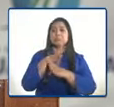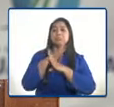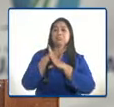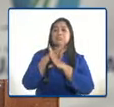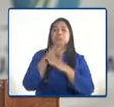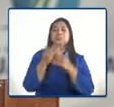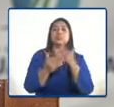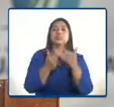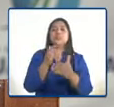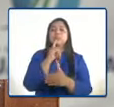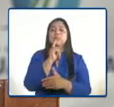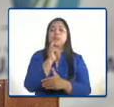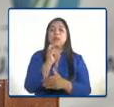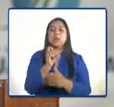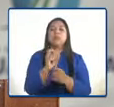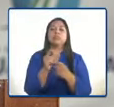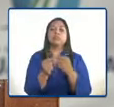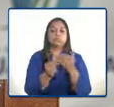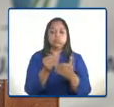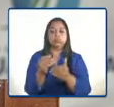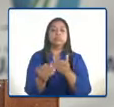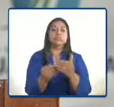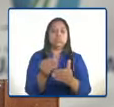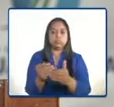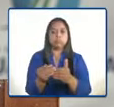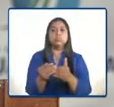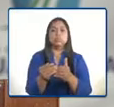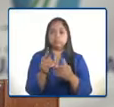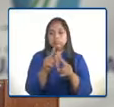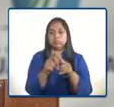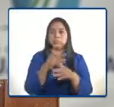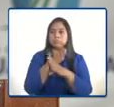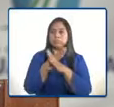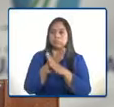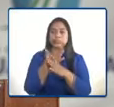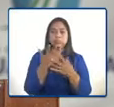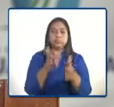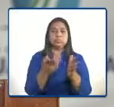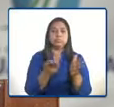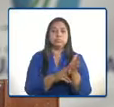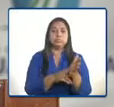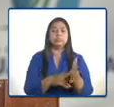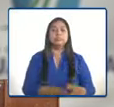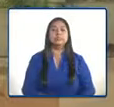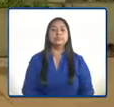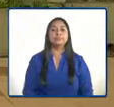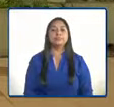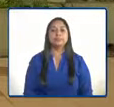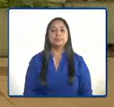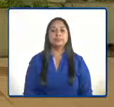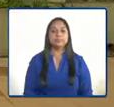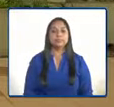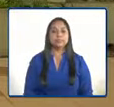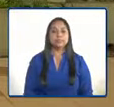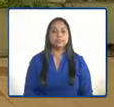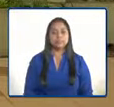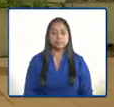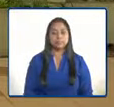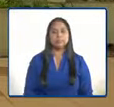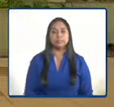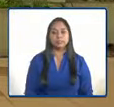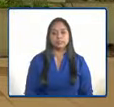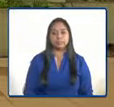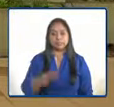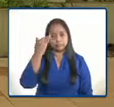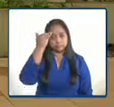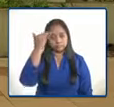mejora continuo en las medidas de protección que han sido implementadas. Agradecemos al